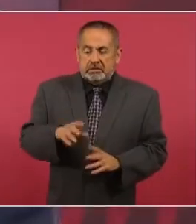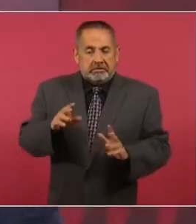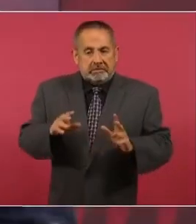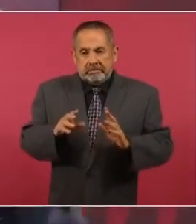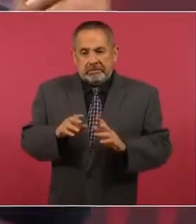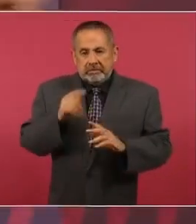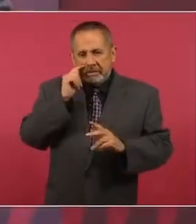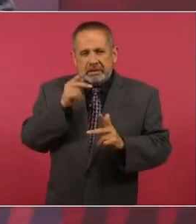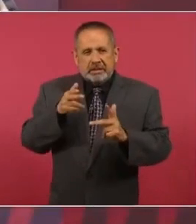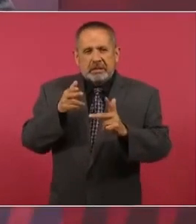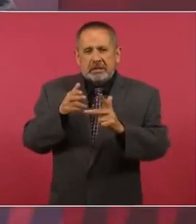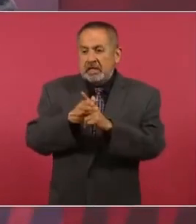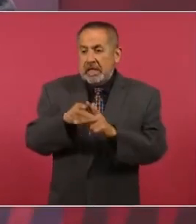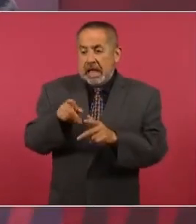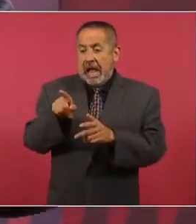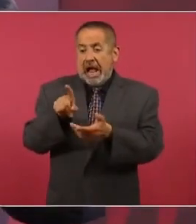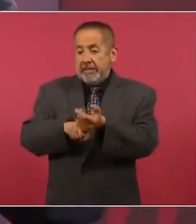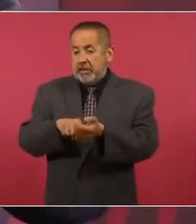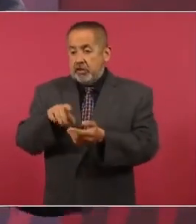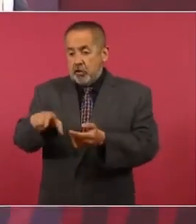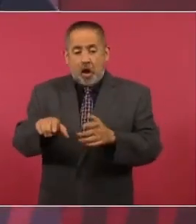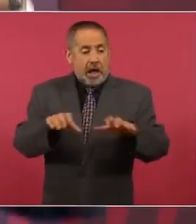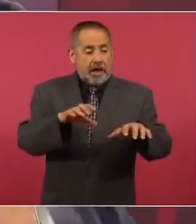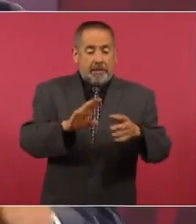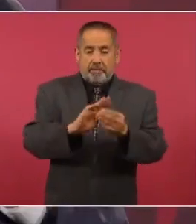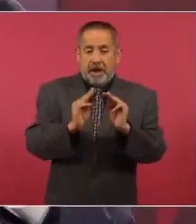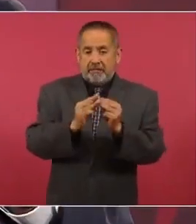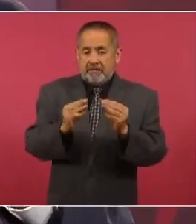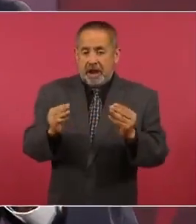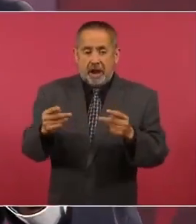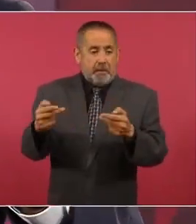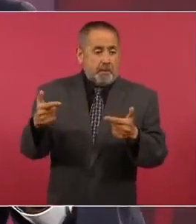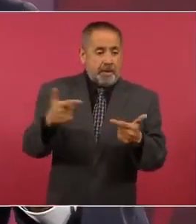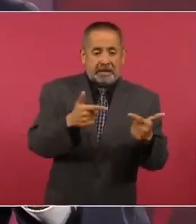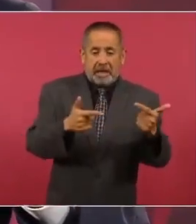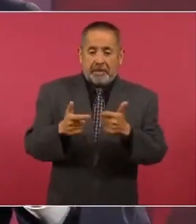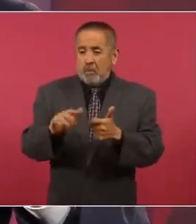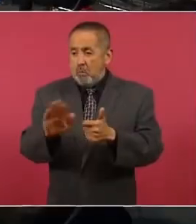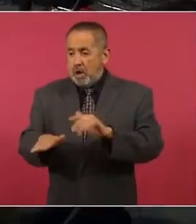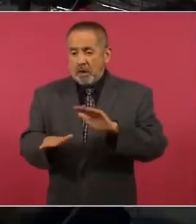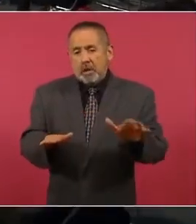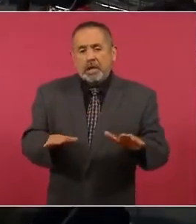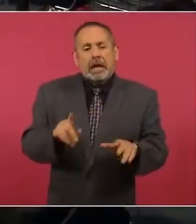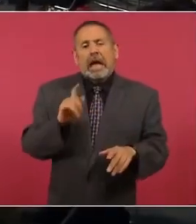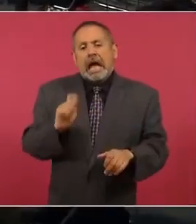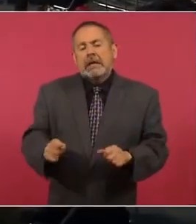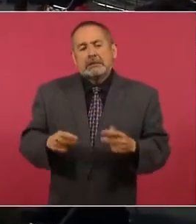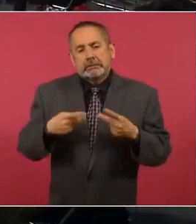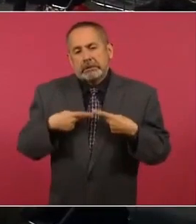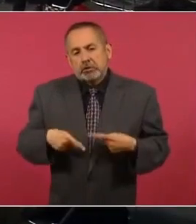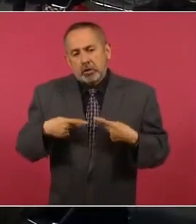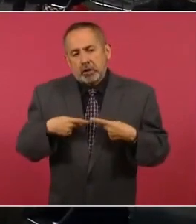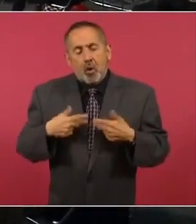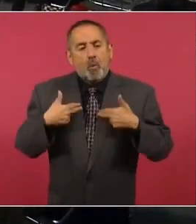de homicidios entre las mismas bandas, son seres humanos. No queremos